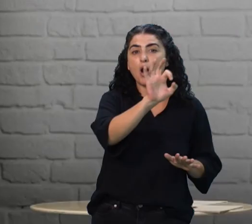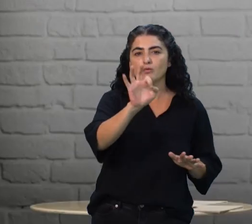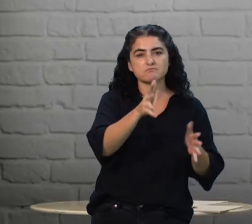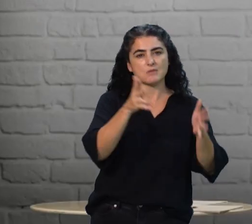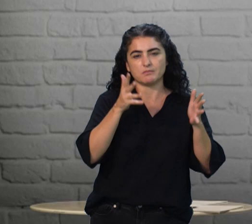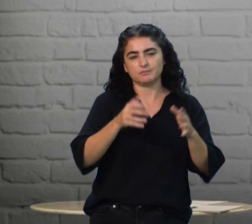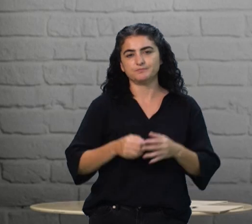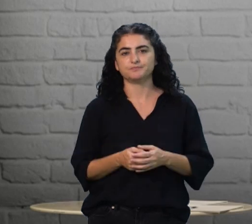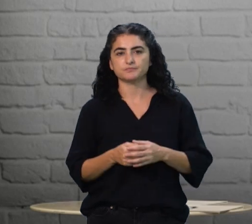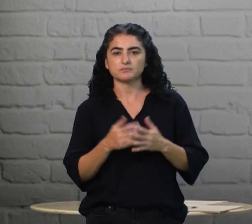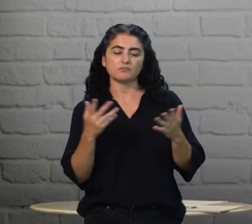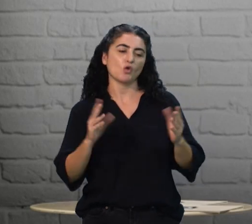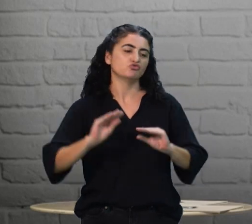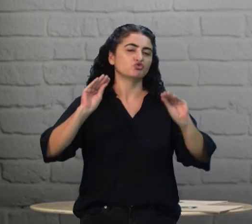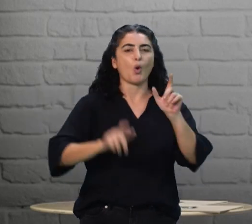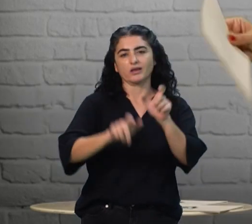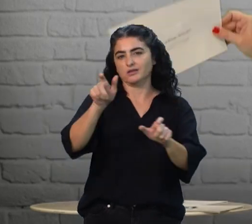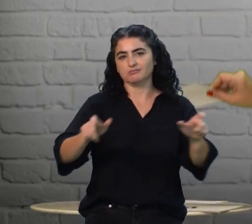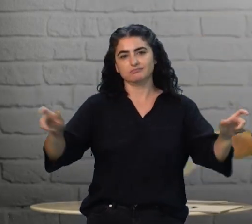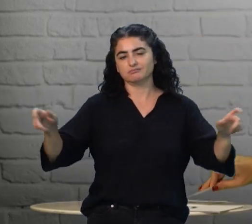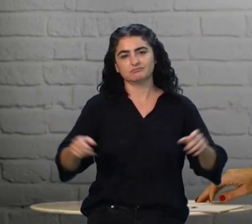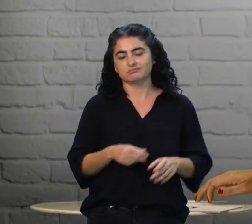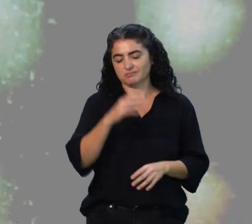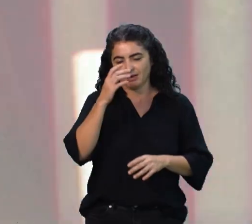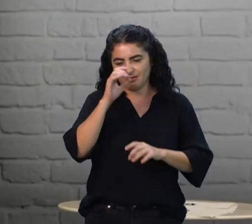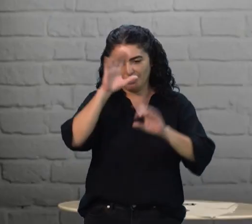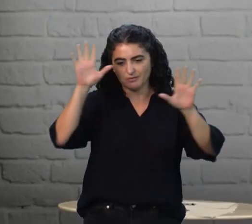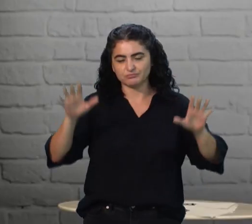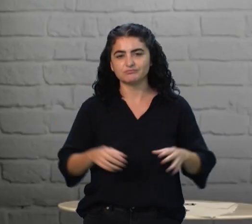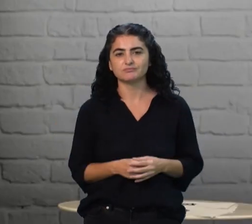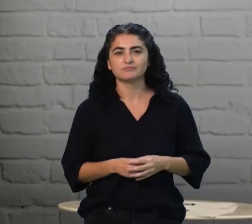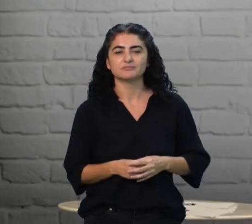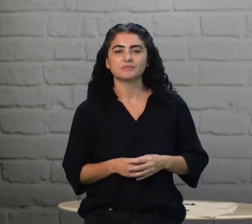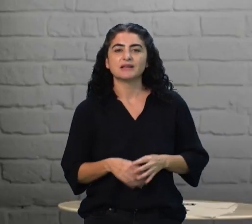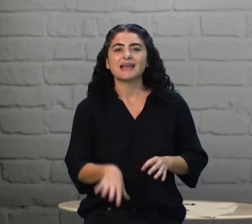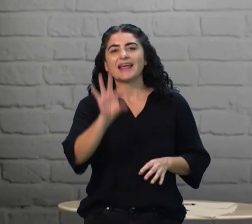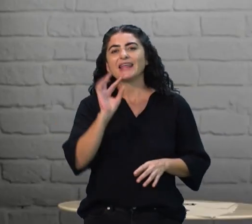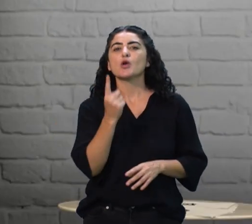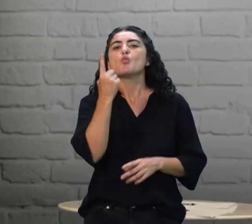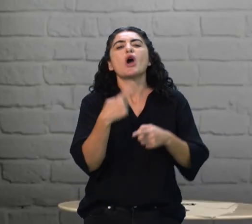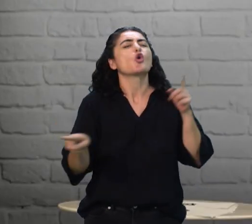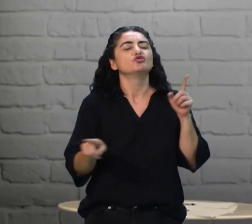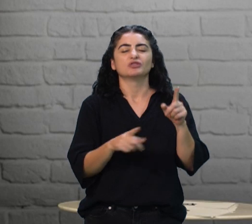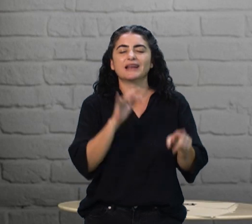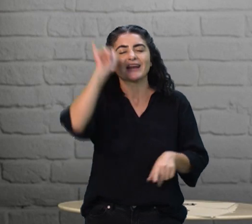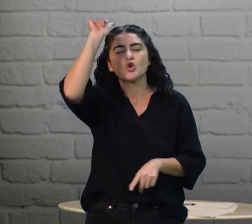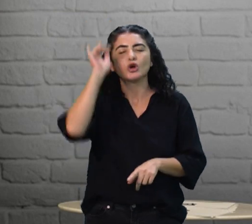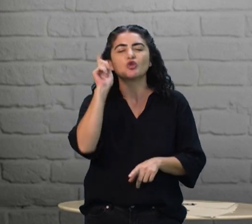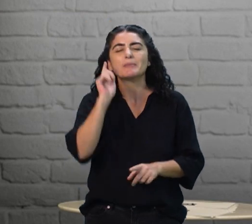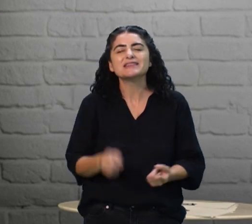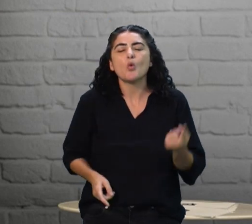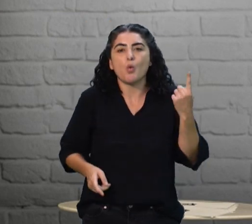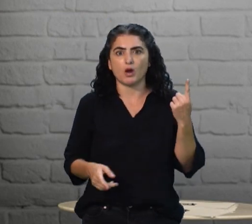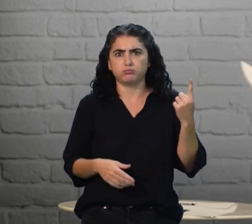pues a su gente por supuesto elige una cosa de La Rioja solo una va esto es